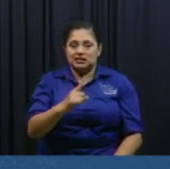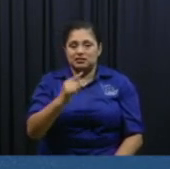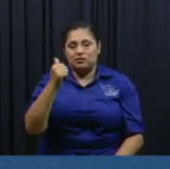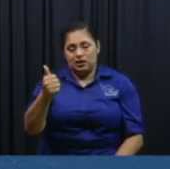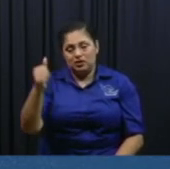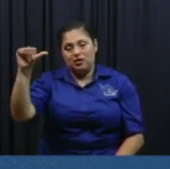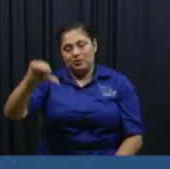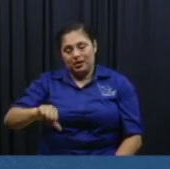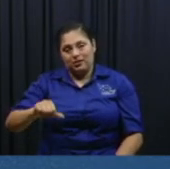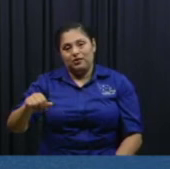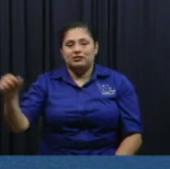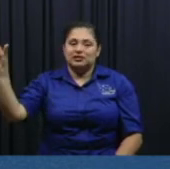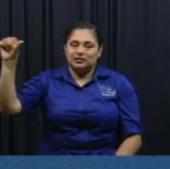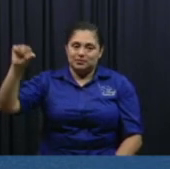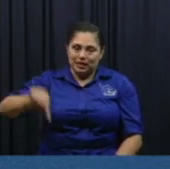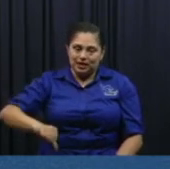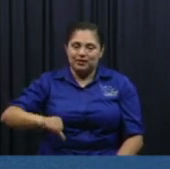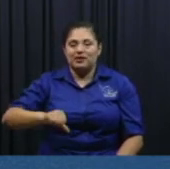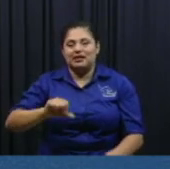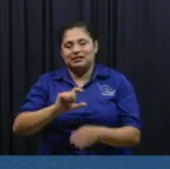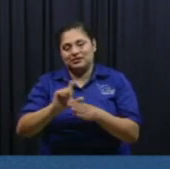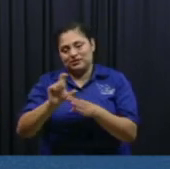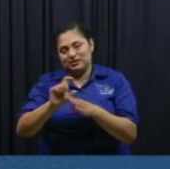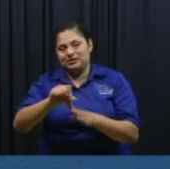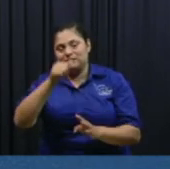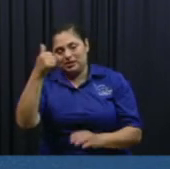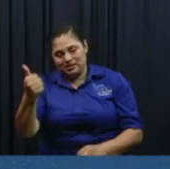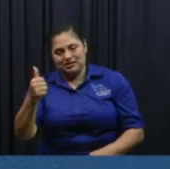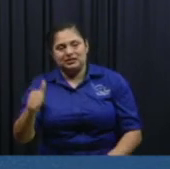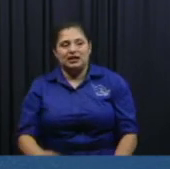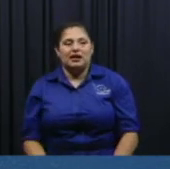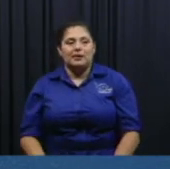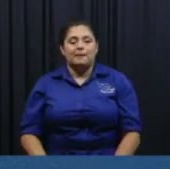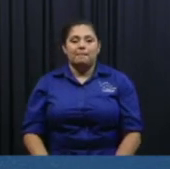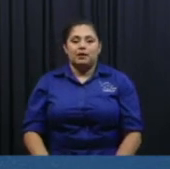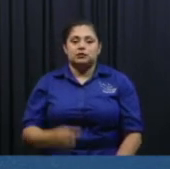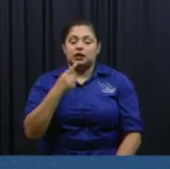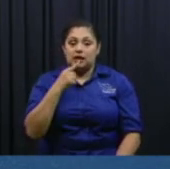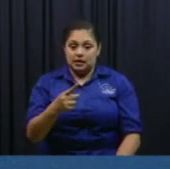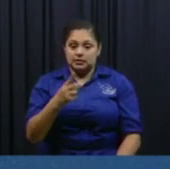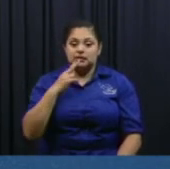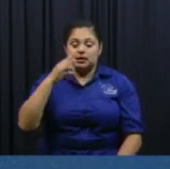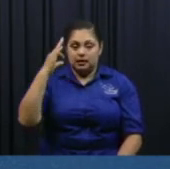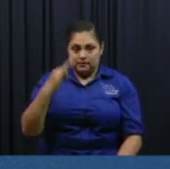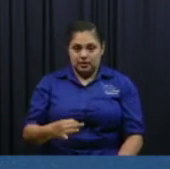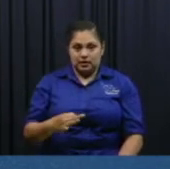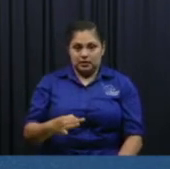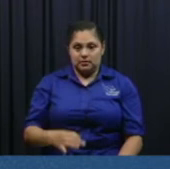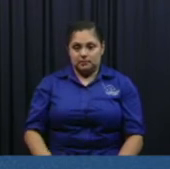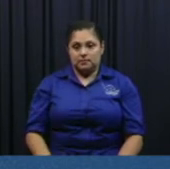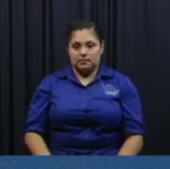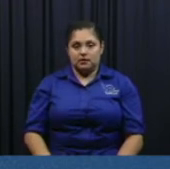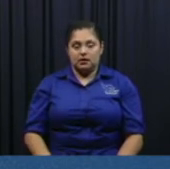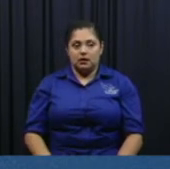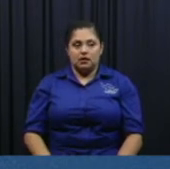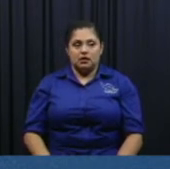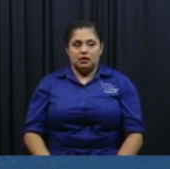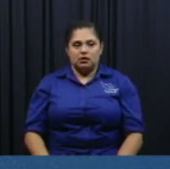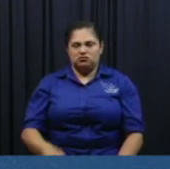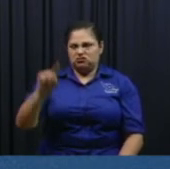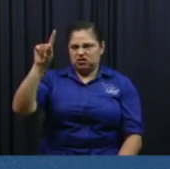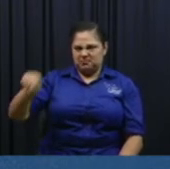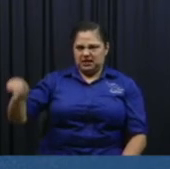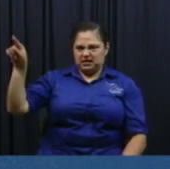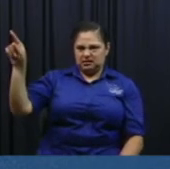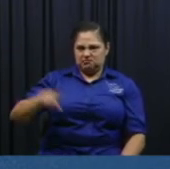lo bueno hay que tener cuidado más los que le dicen la verdad más los que lo